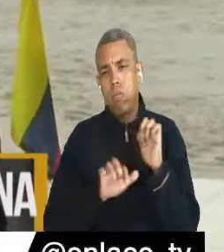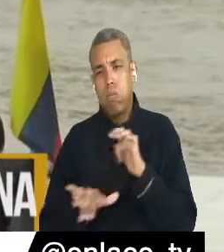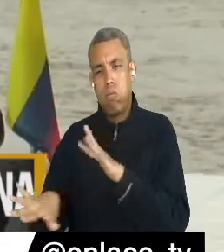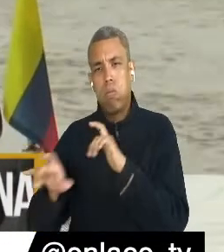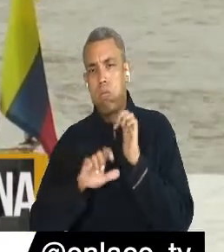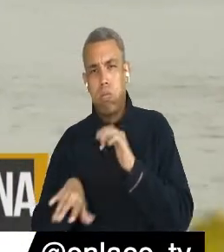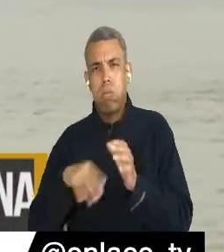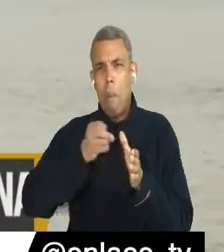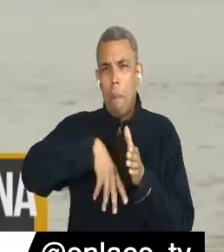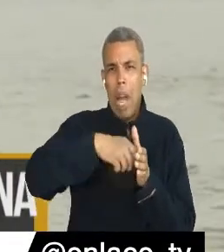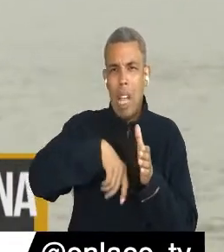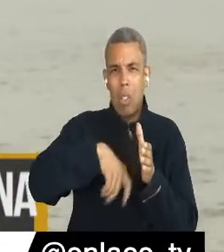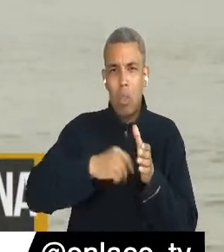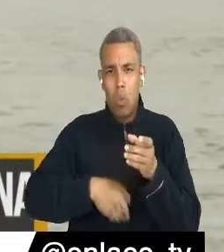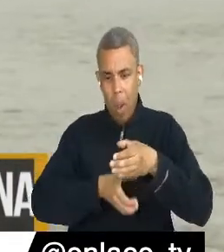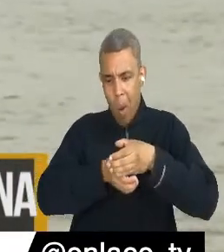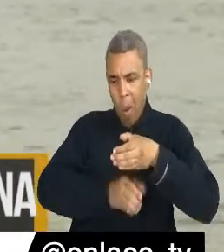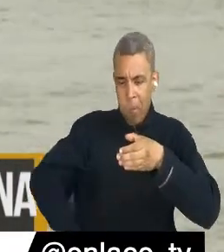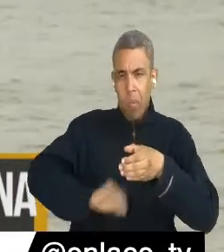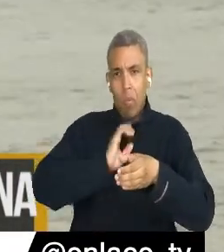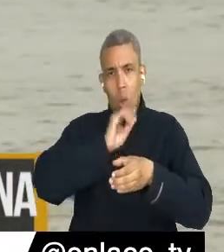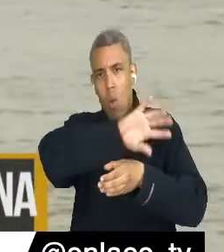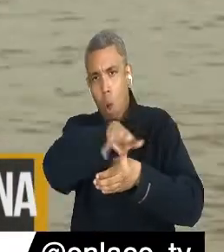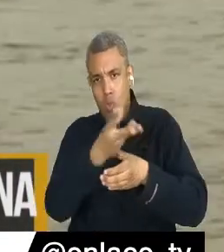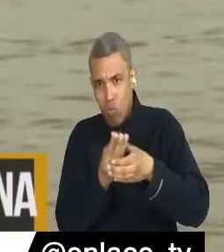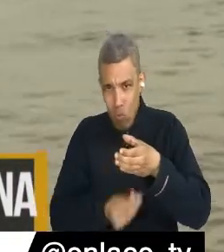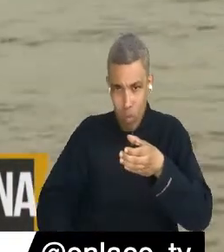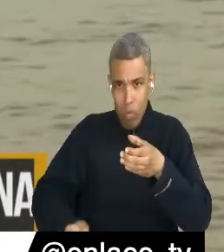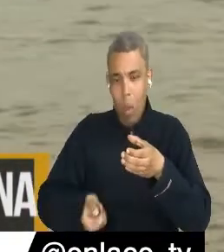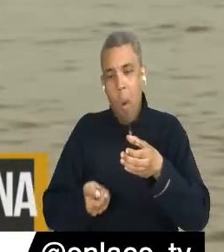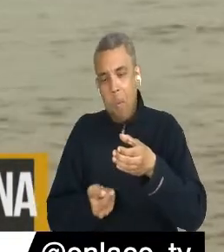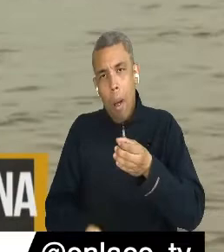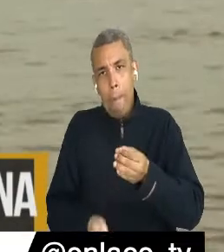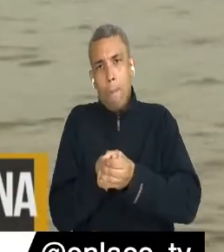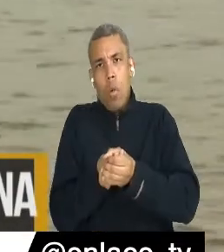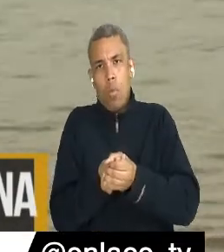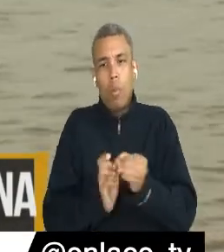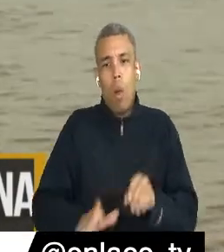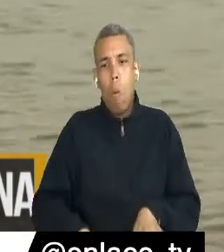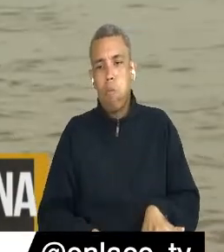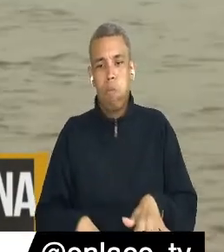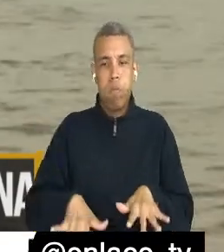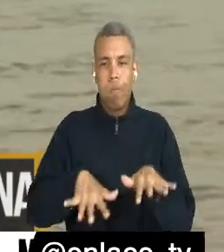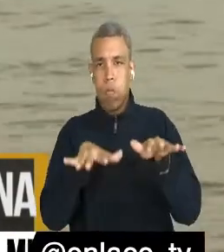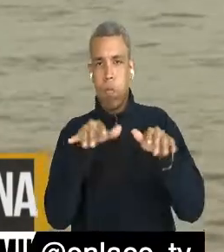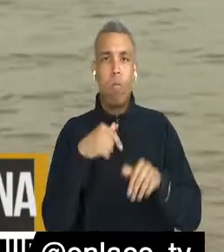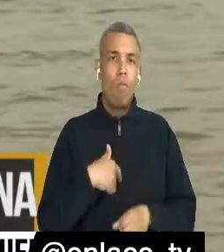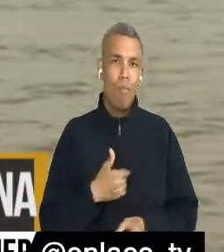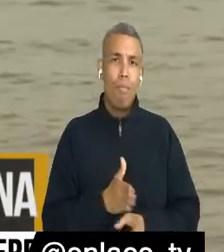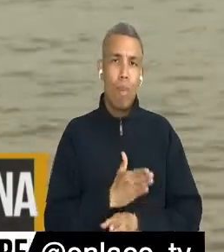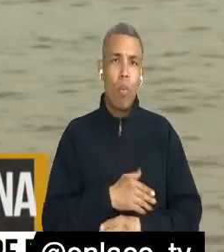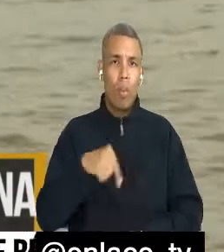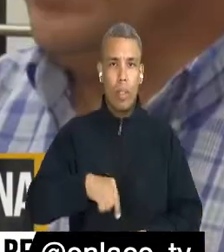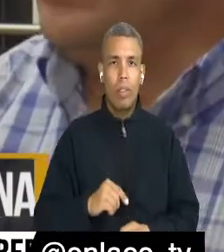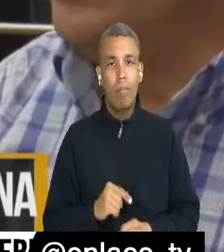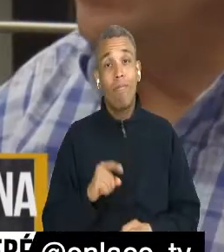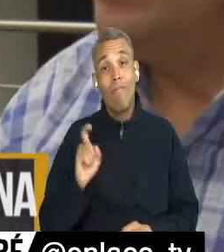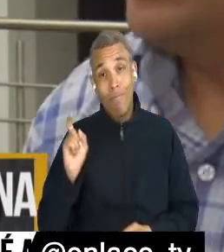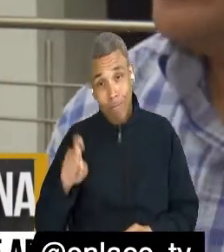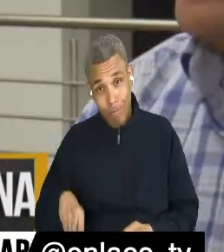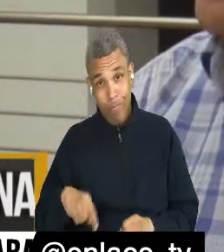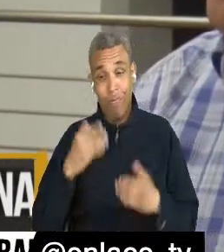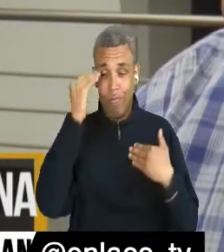a taponar los drenajes y ahí es donde vamos a tener problemas de inundación aquí en la ciudad. Es decir, a aplicar la cultura ciudadana en